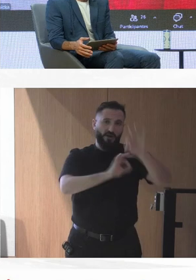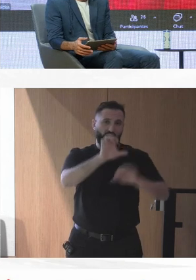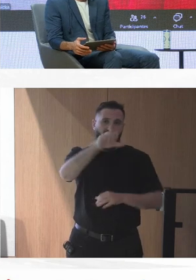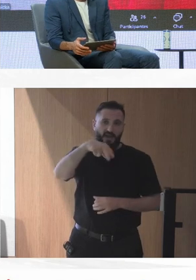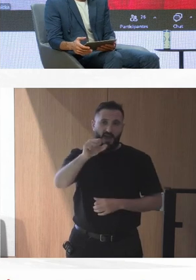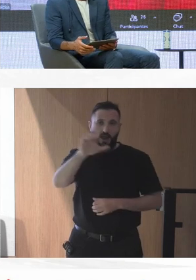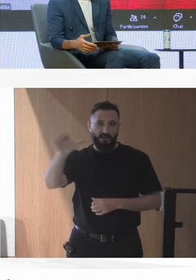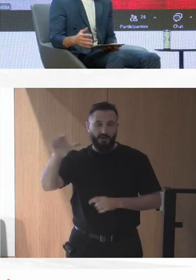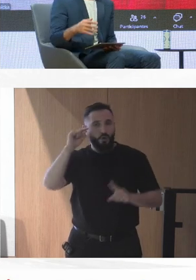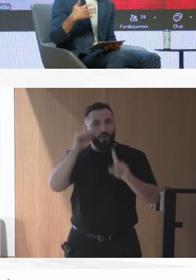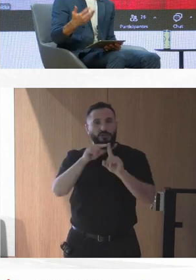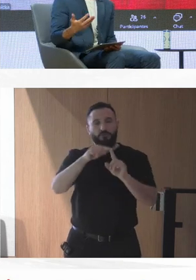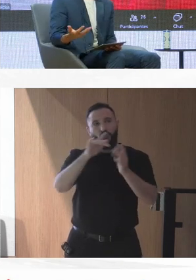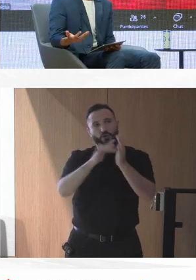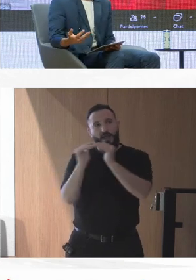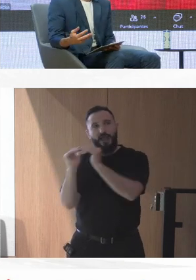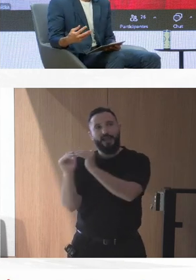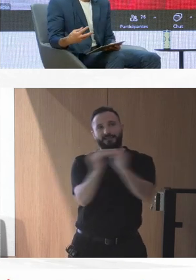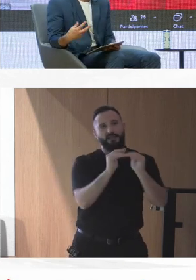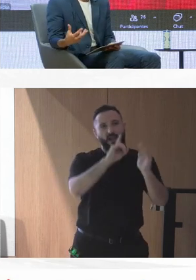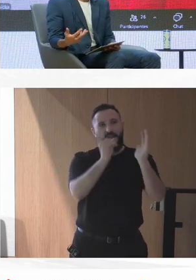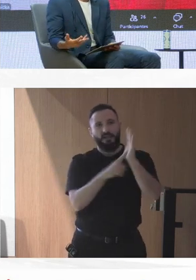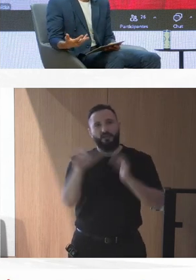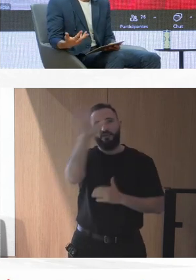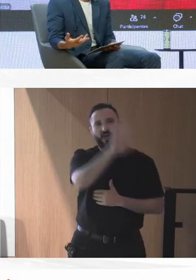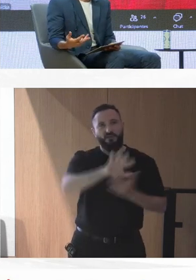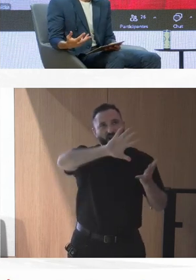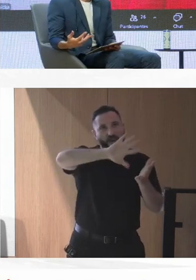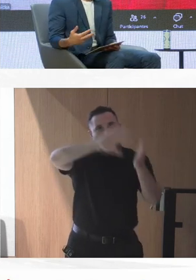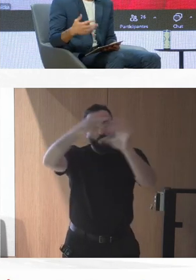acercar esos estándares a la legislación nacional,